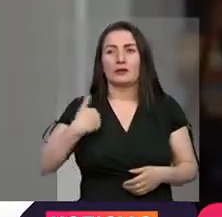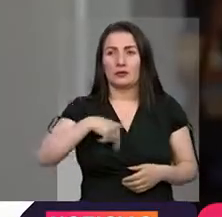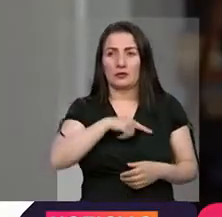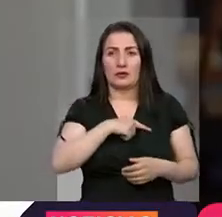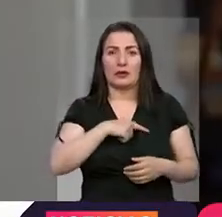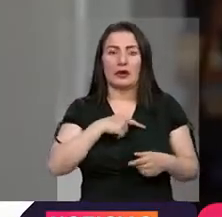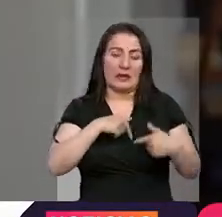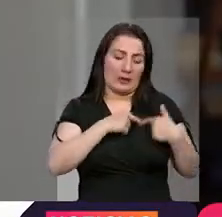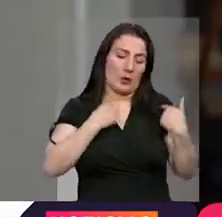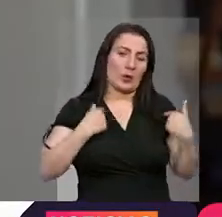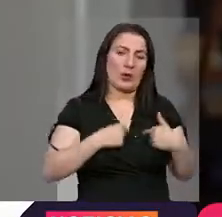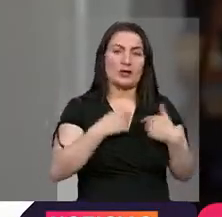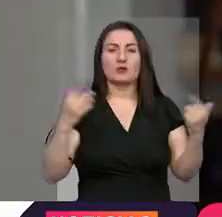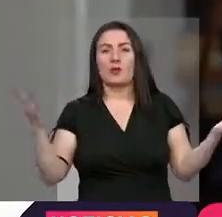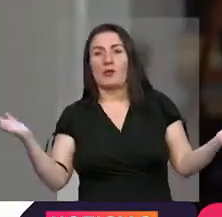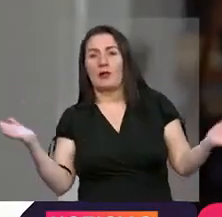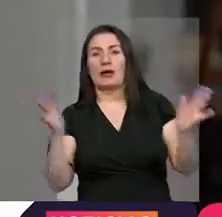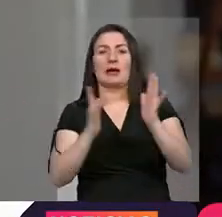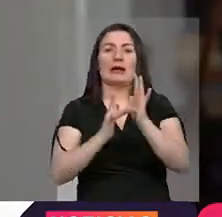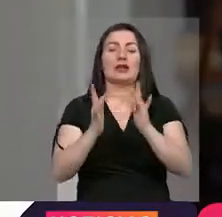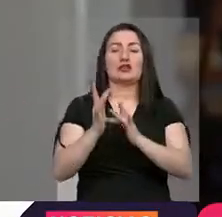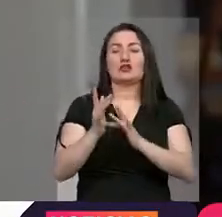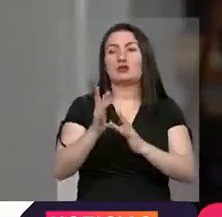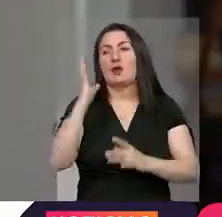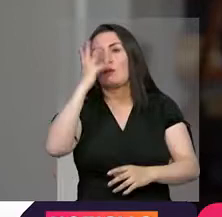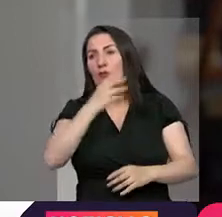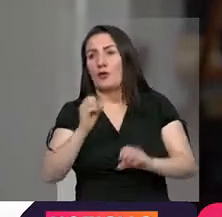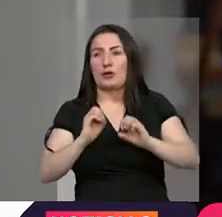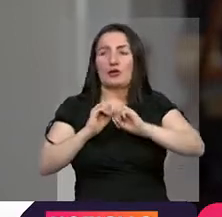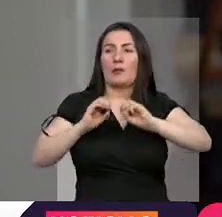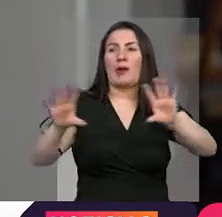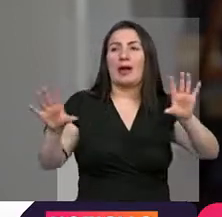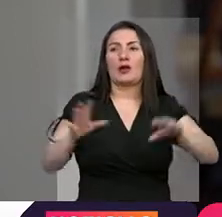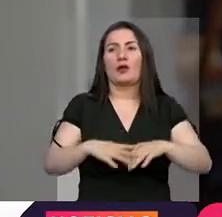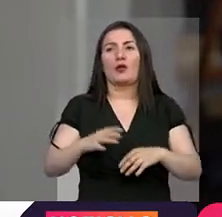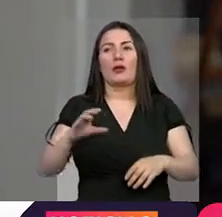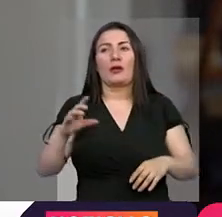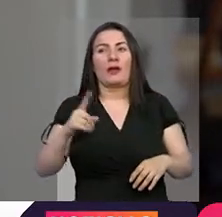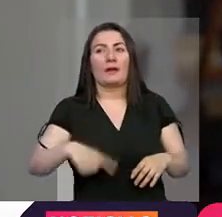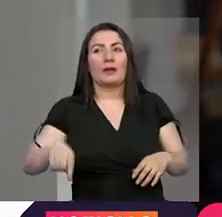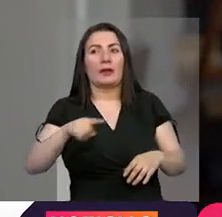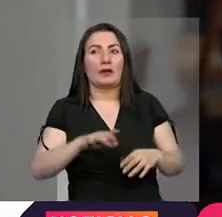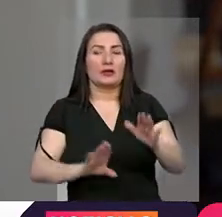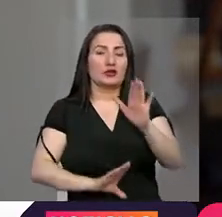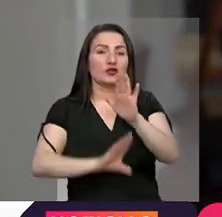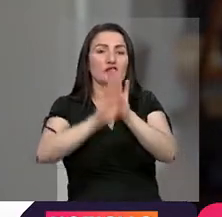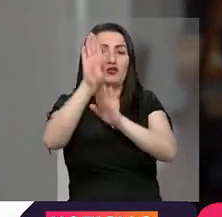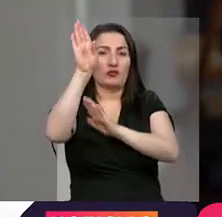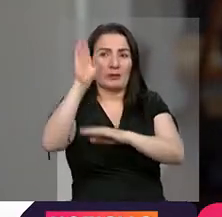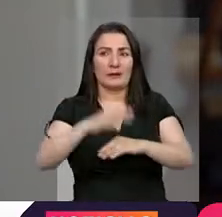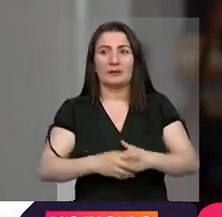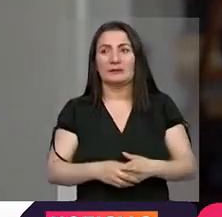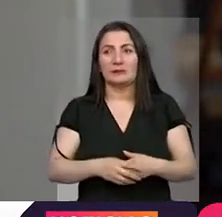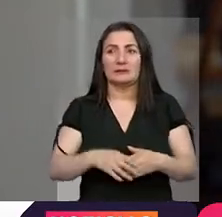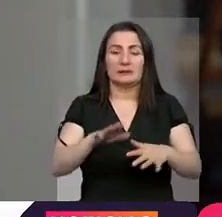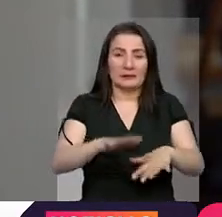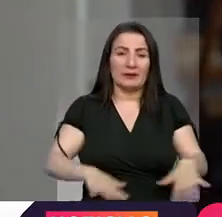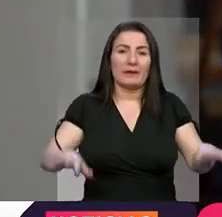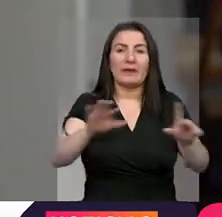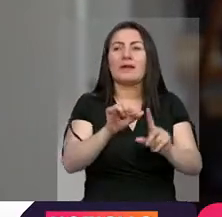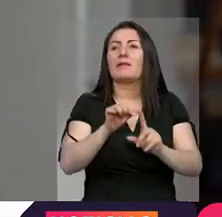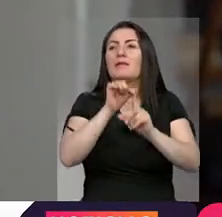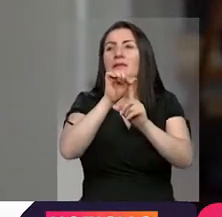Corazón, en el país del realismo mágico, el país donde la realidad supera la ficción, y en